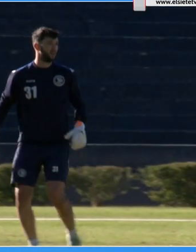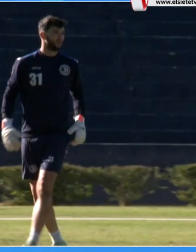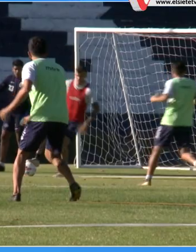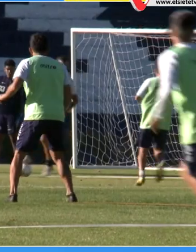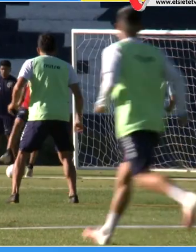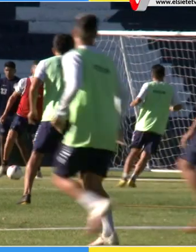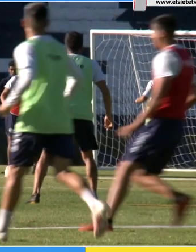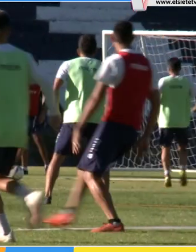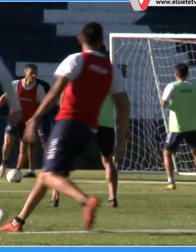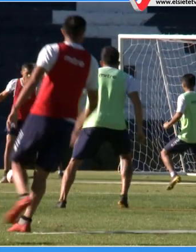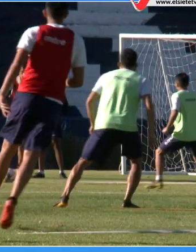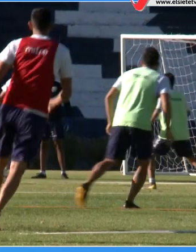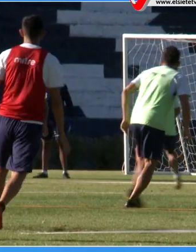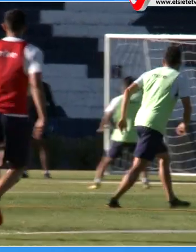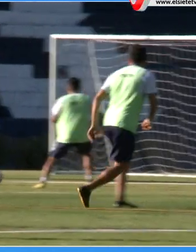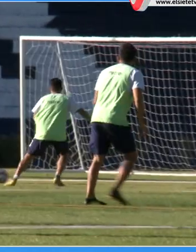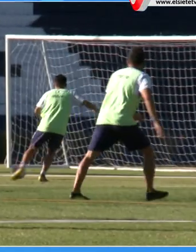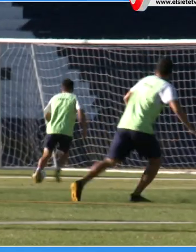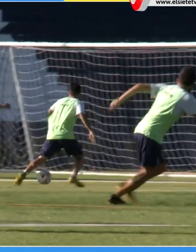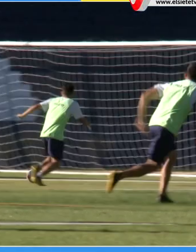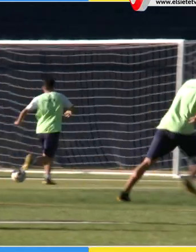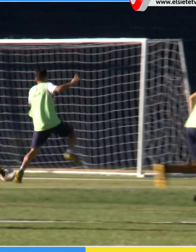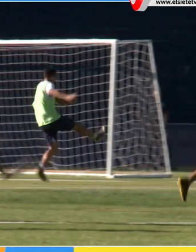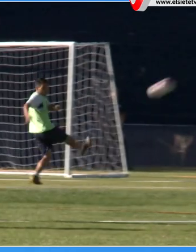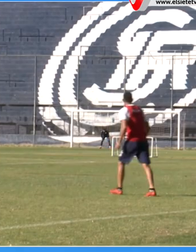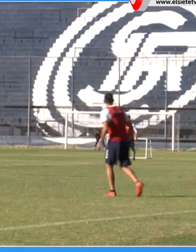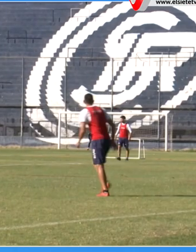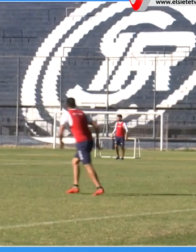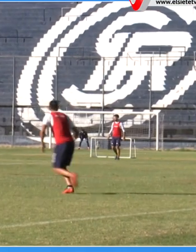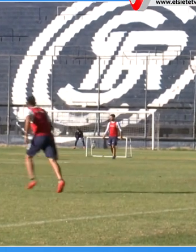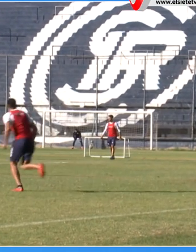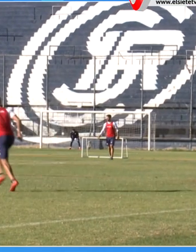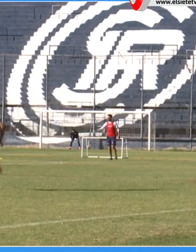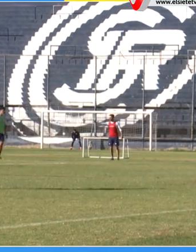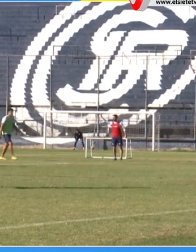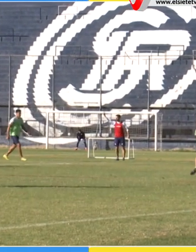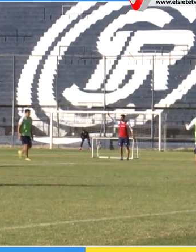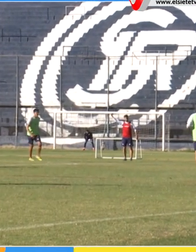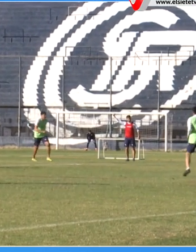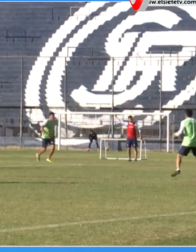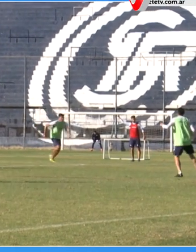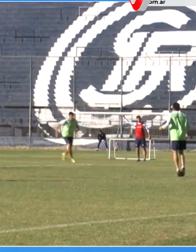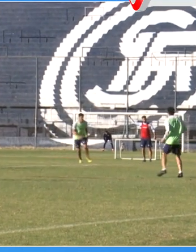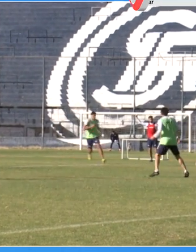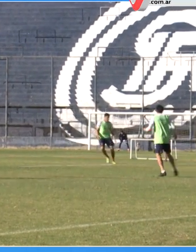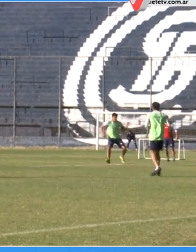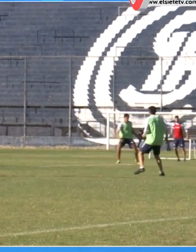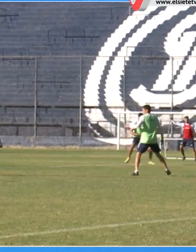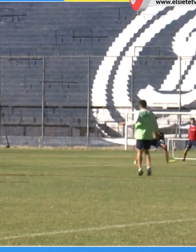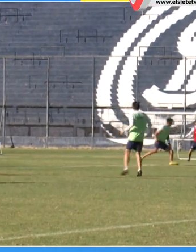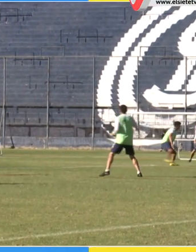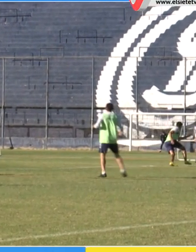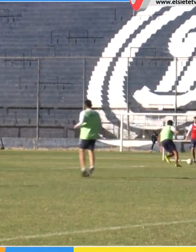no va a haber lo que me dice la dirigencia de Independiente no van a poner ninguna pantalla van a van a no va a haber ninguna